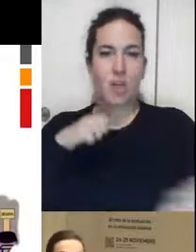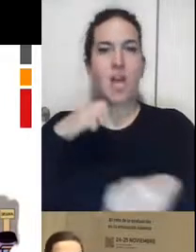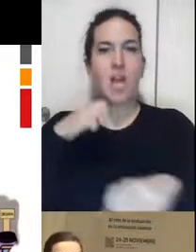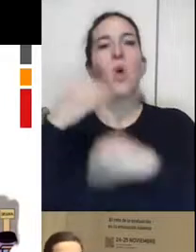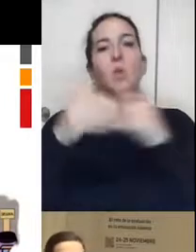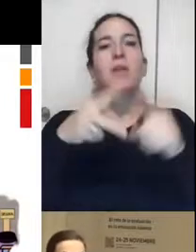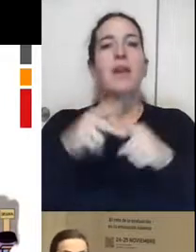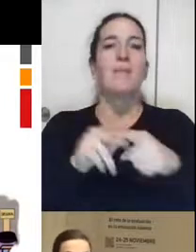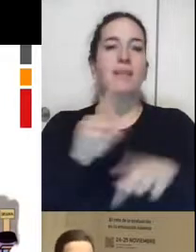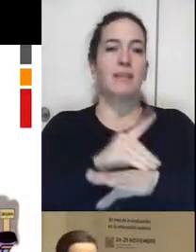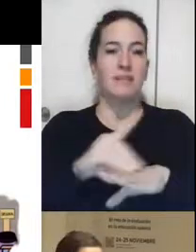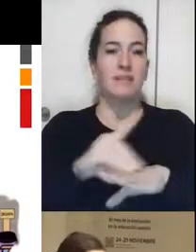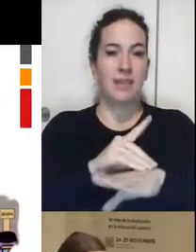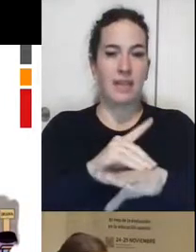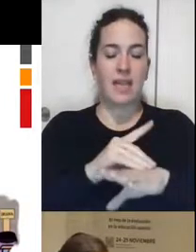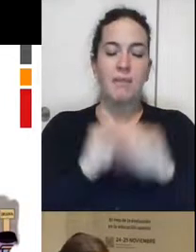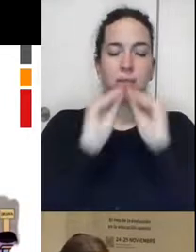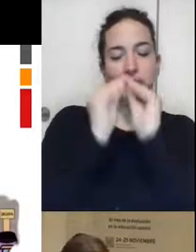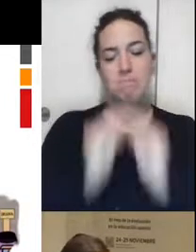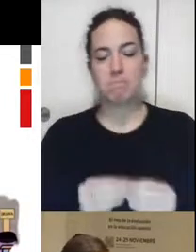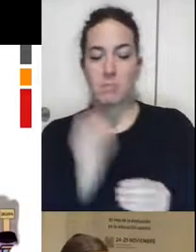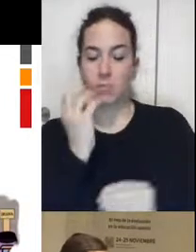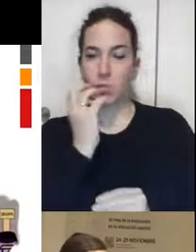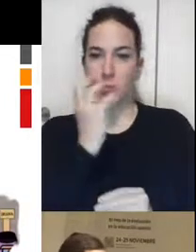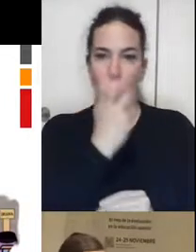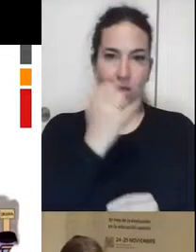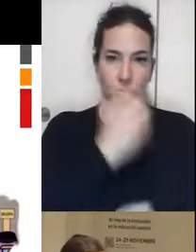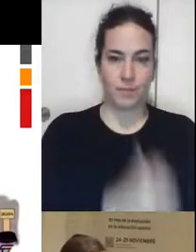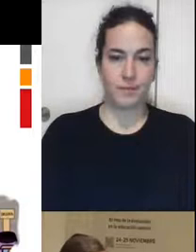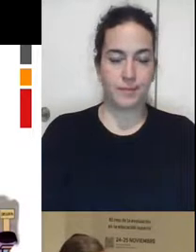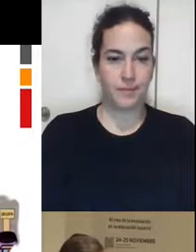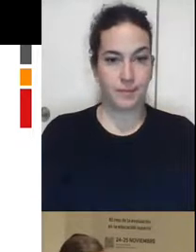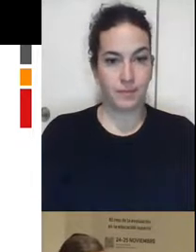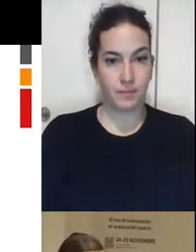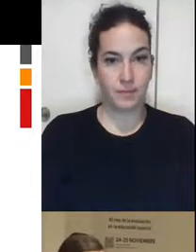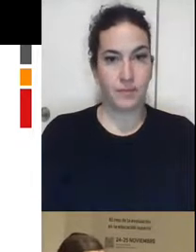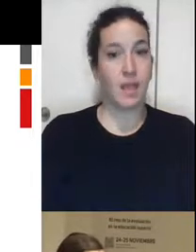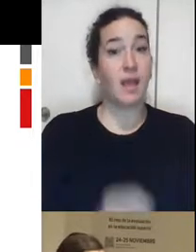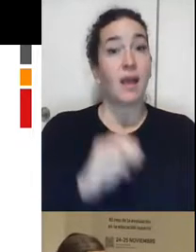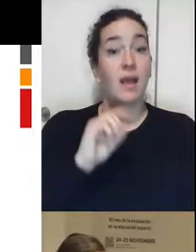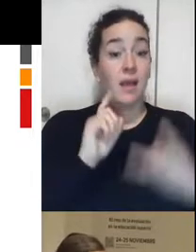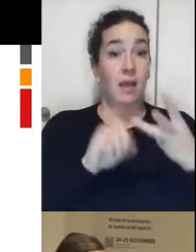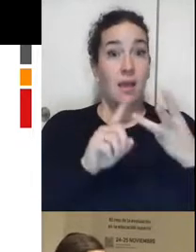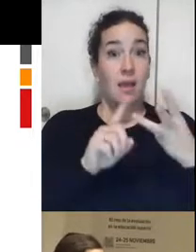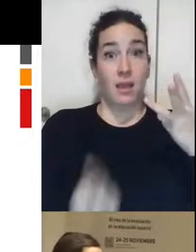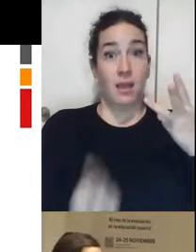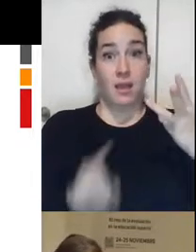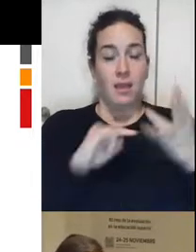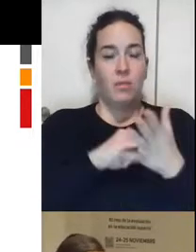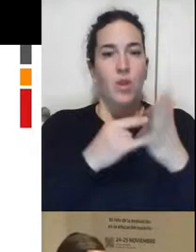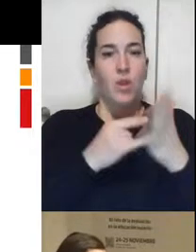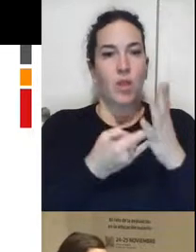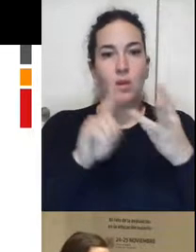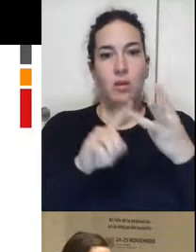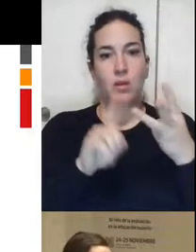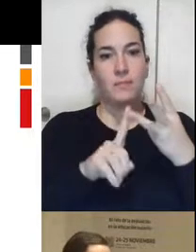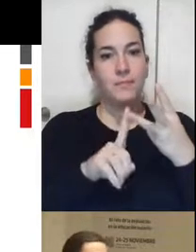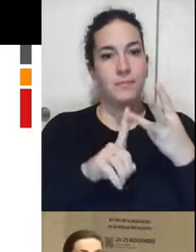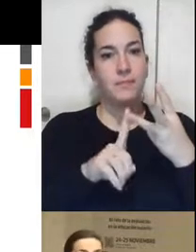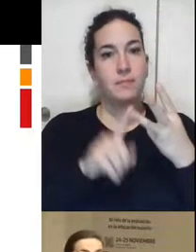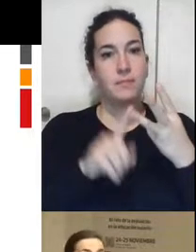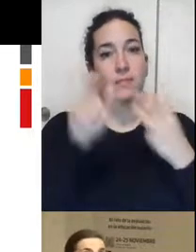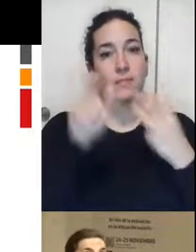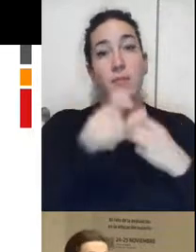herramientas digitales para confeccionar su cuento. El tercer bloque del proyecto, en él, los estudiantes